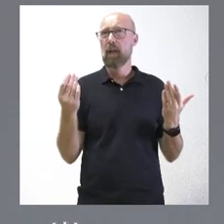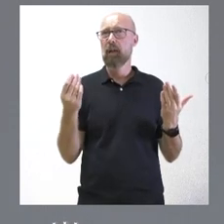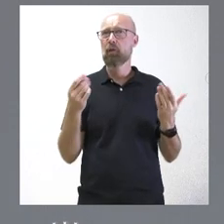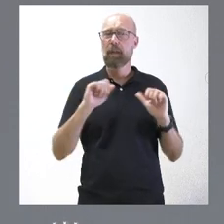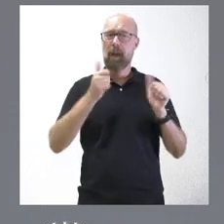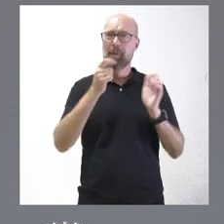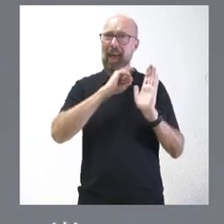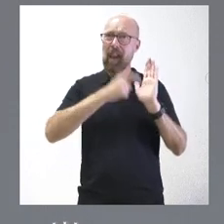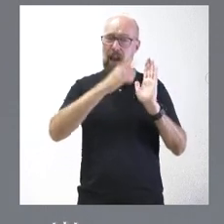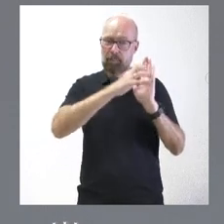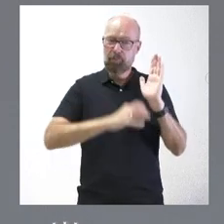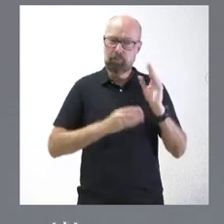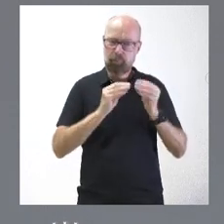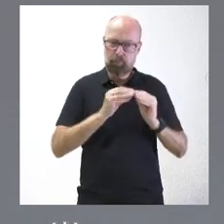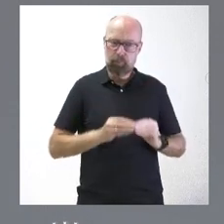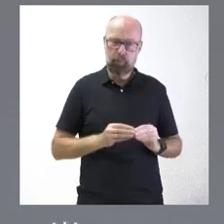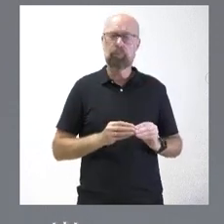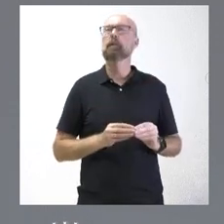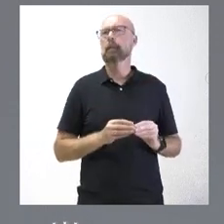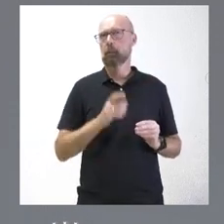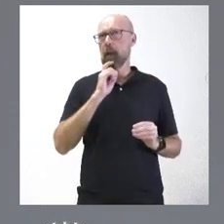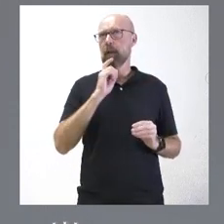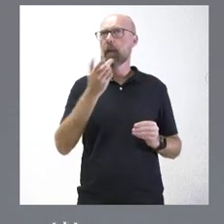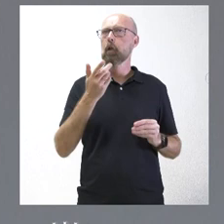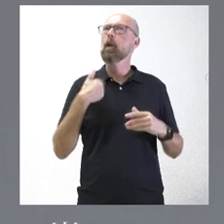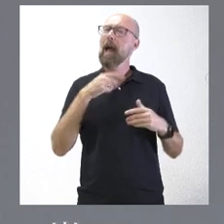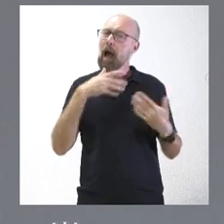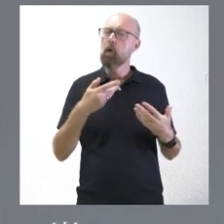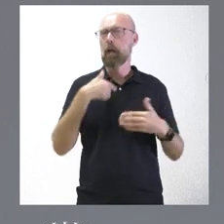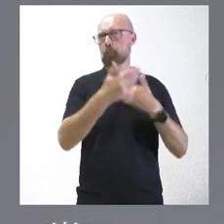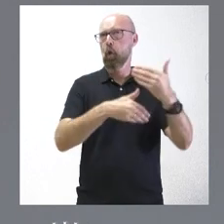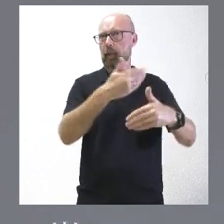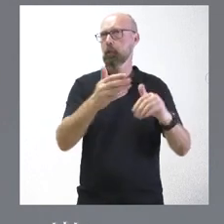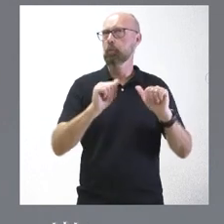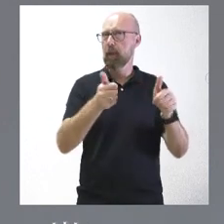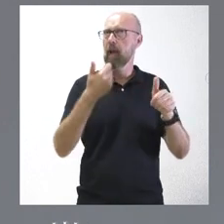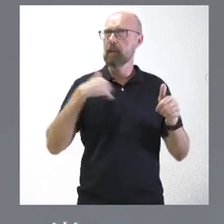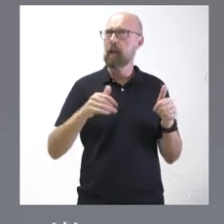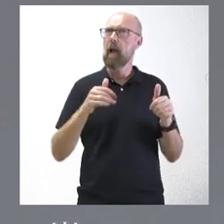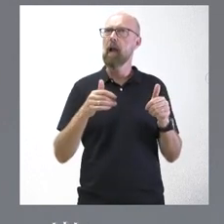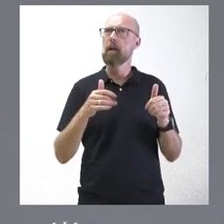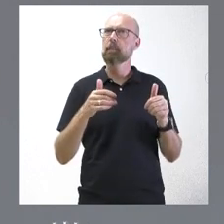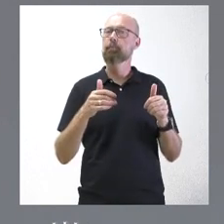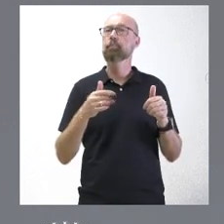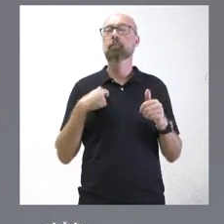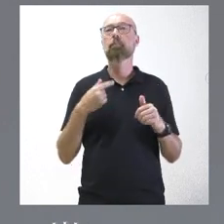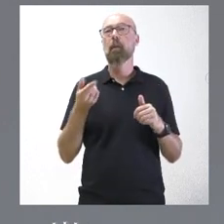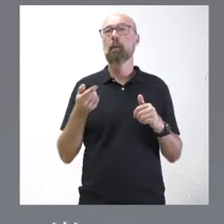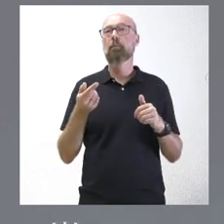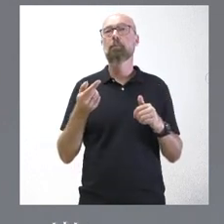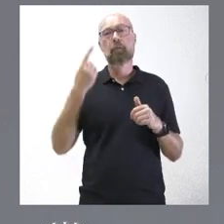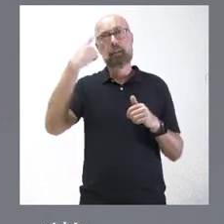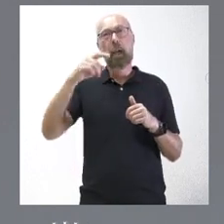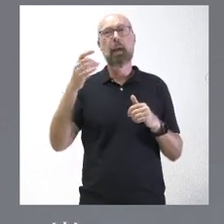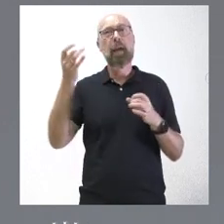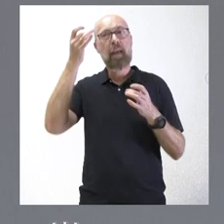elaboración de ese primer texto de ese primer borrador teniendo en cuenta las aportaciones no solamente las que